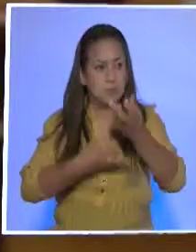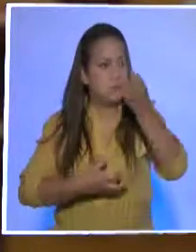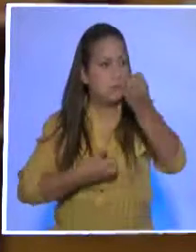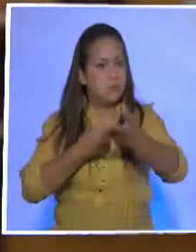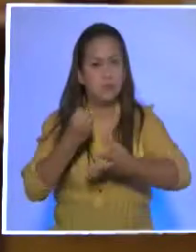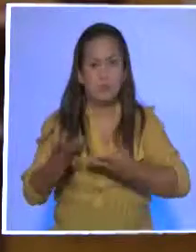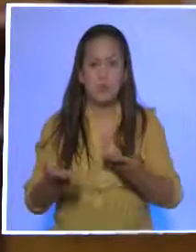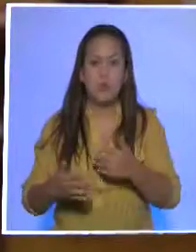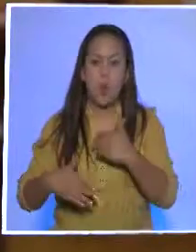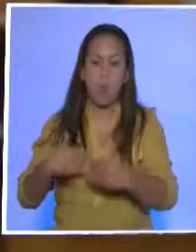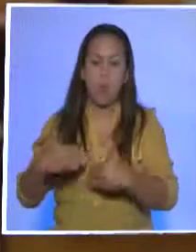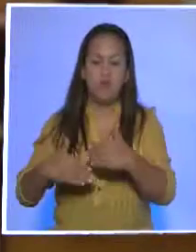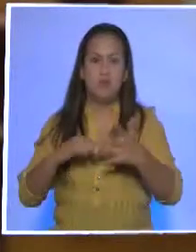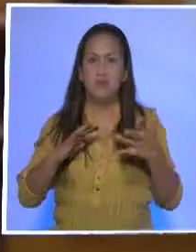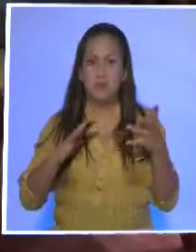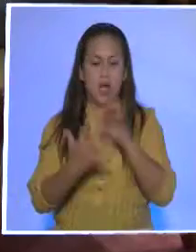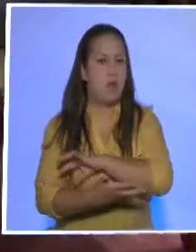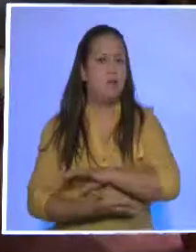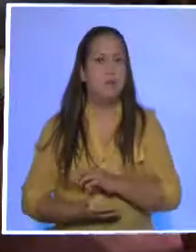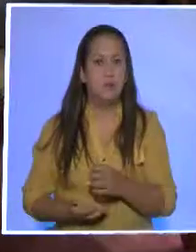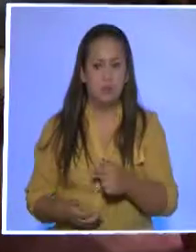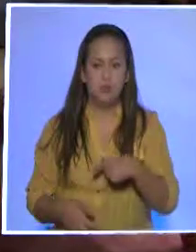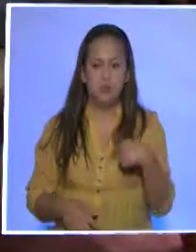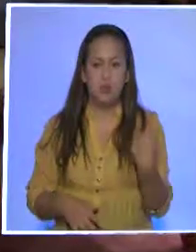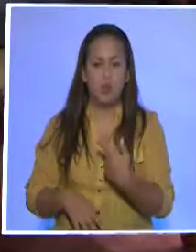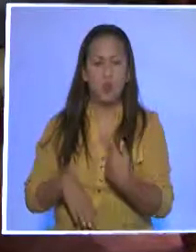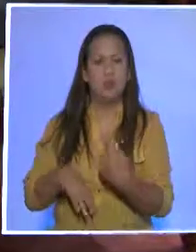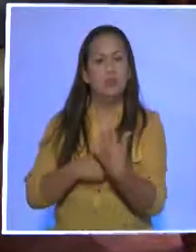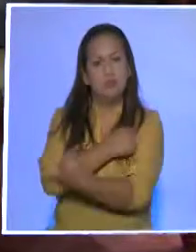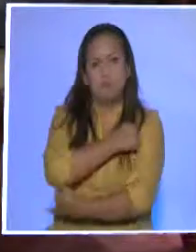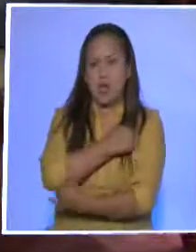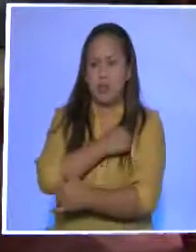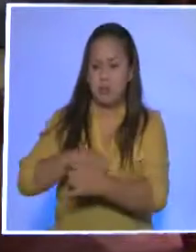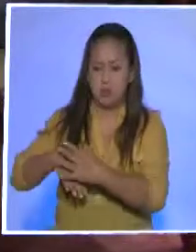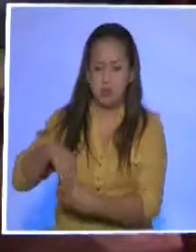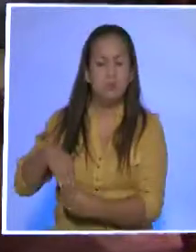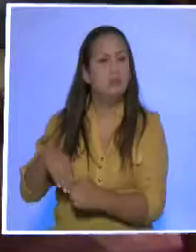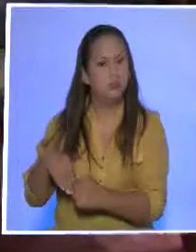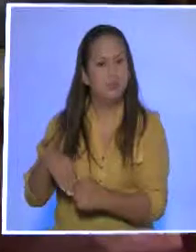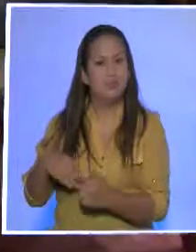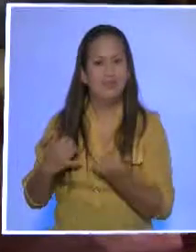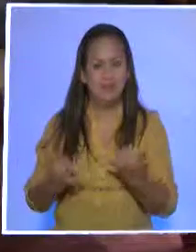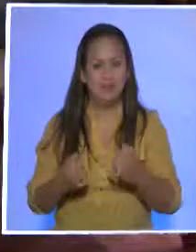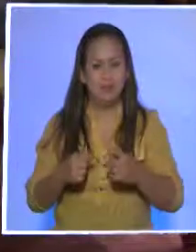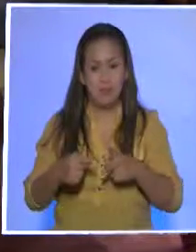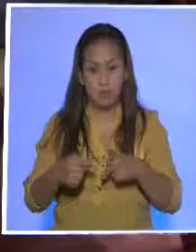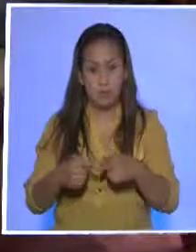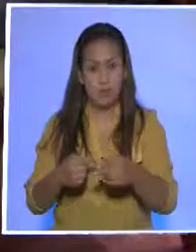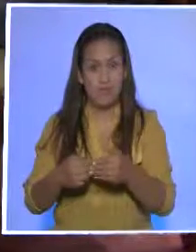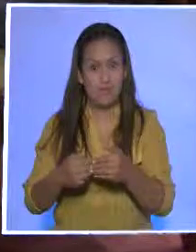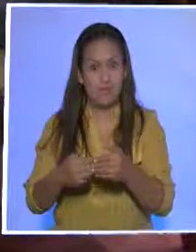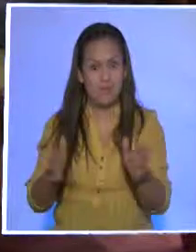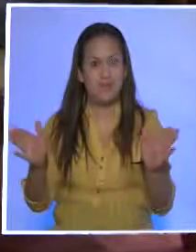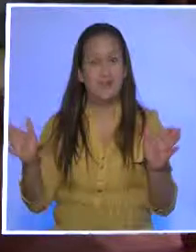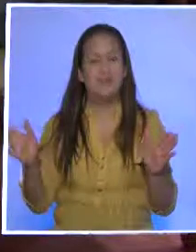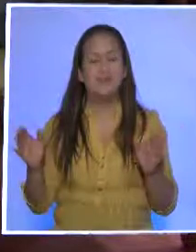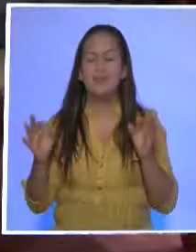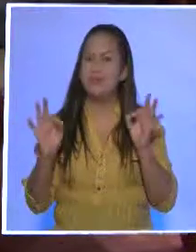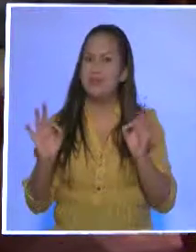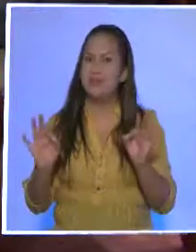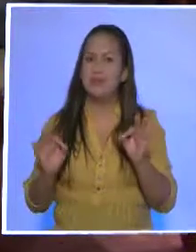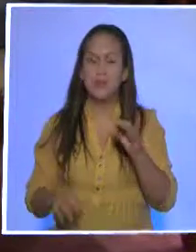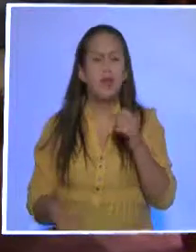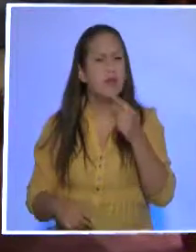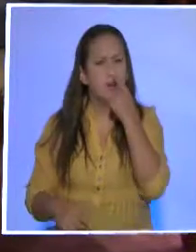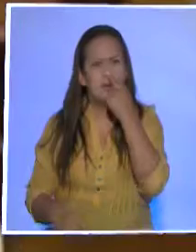vivimos en nuestros países yo creo que la inauguración fue muy muy muy interesante cuando el vicepresidente de jugador